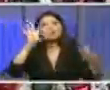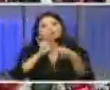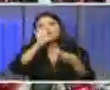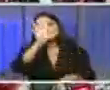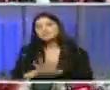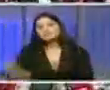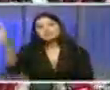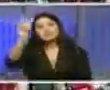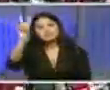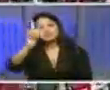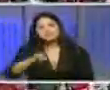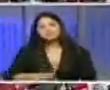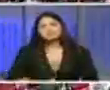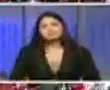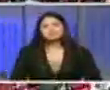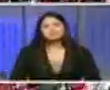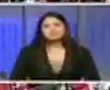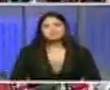país.